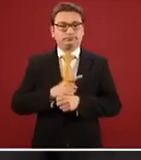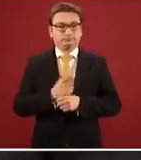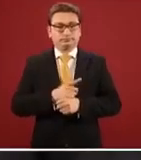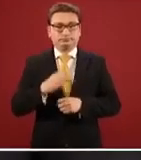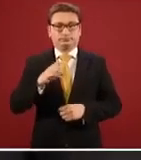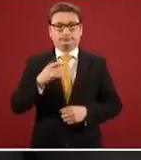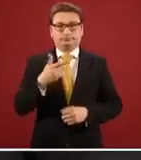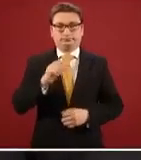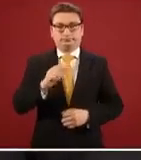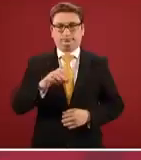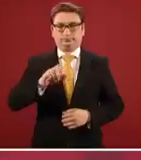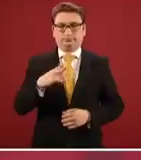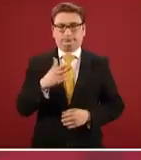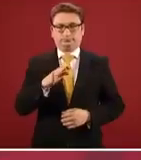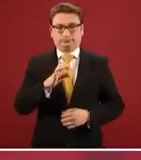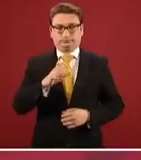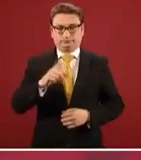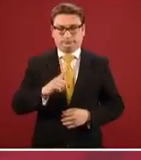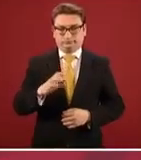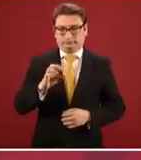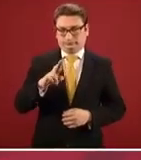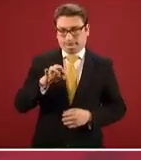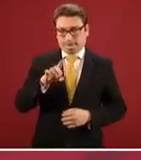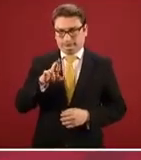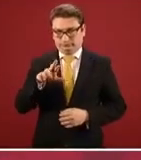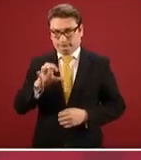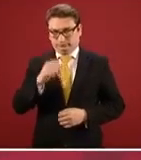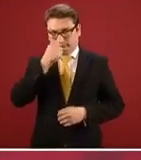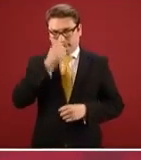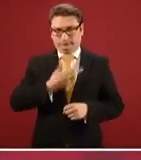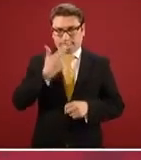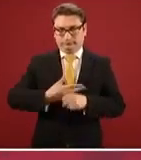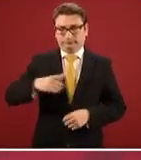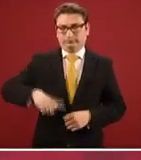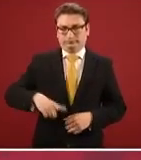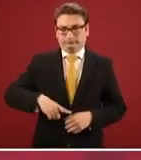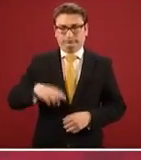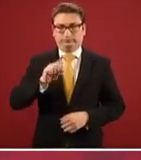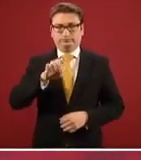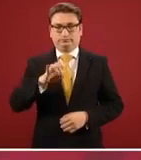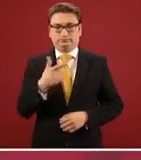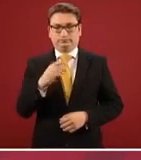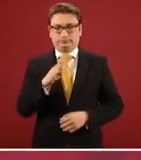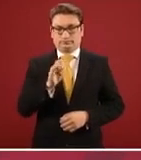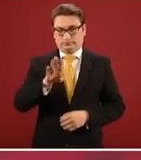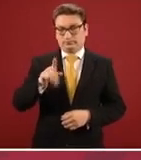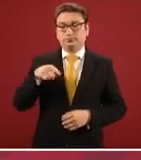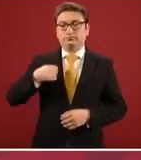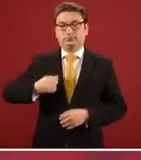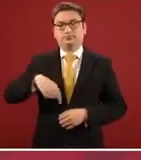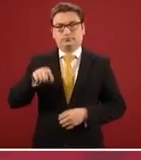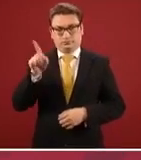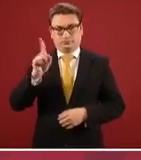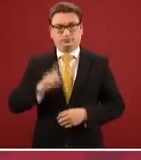Olga Sánchez Cordero, secretaria de Gobernación, pero yo voy a estar